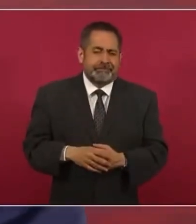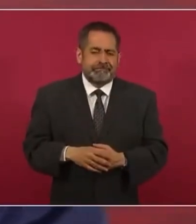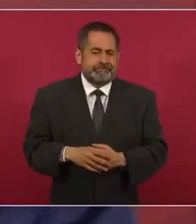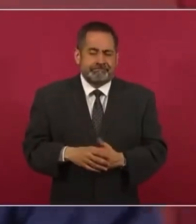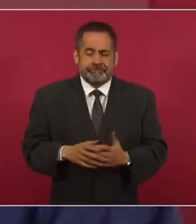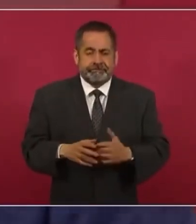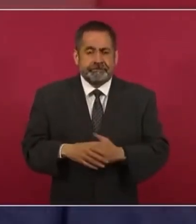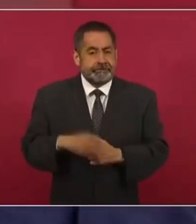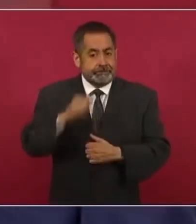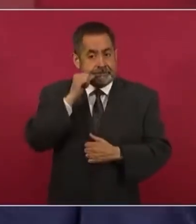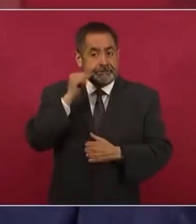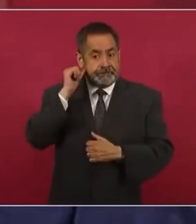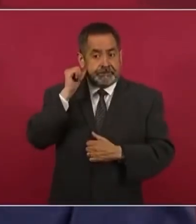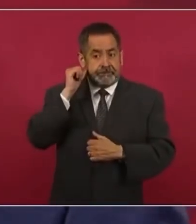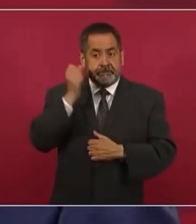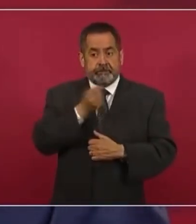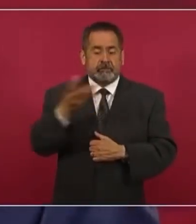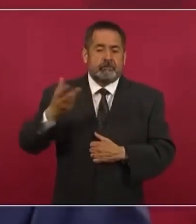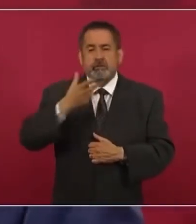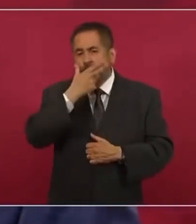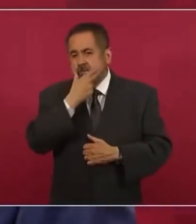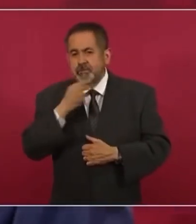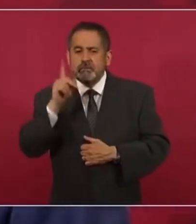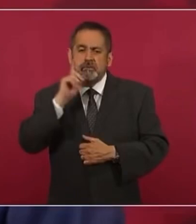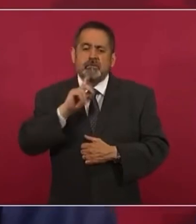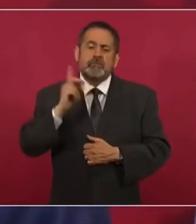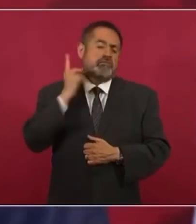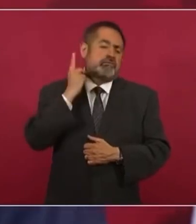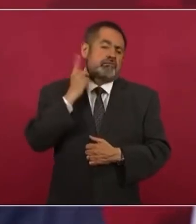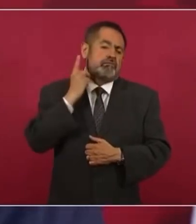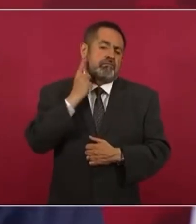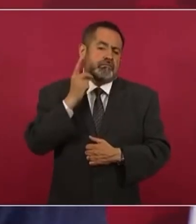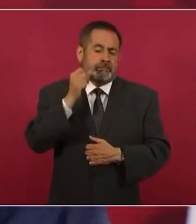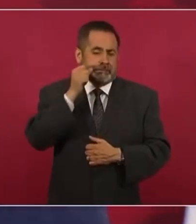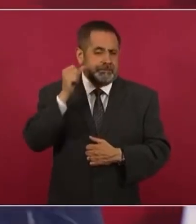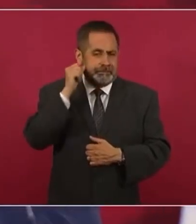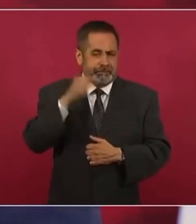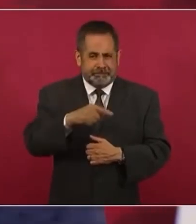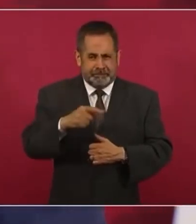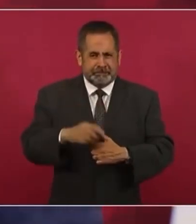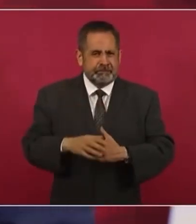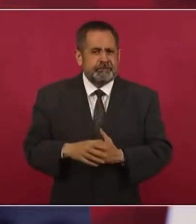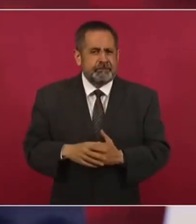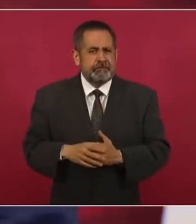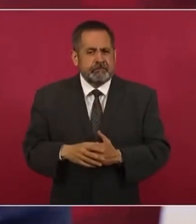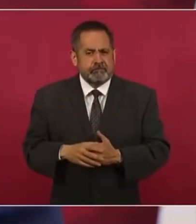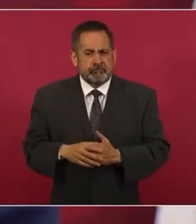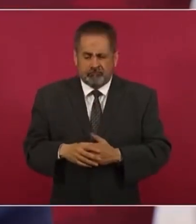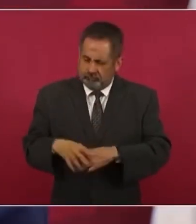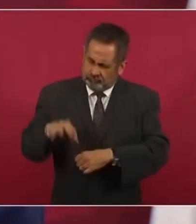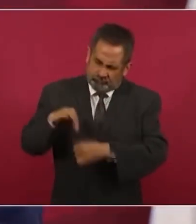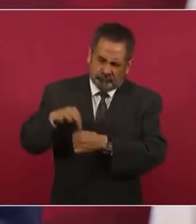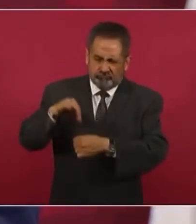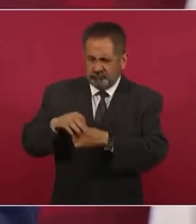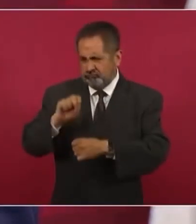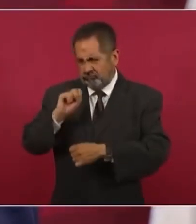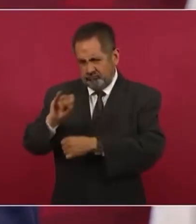hubieron diputados, mujeres y hombres, que votaron en